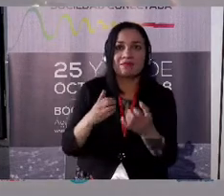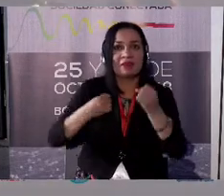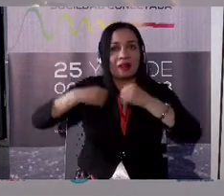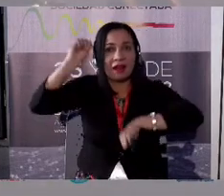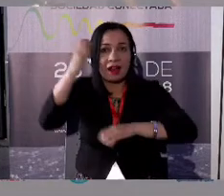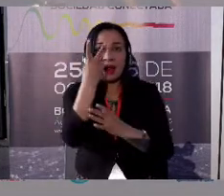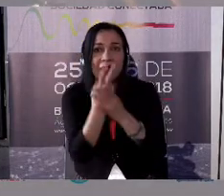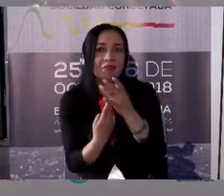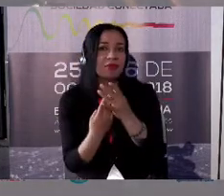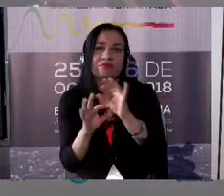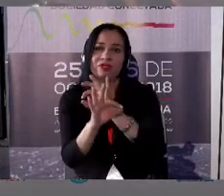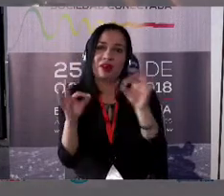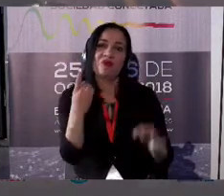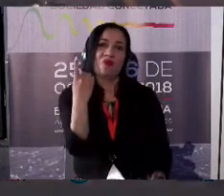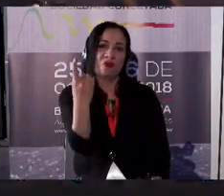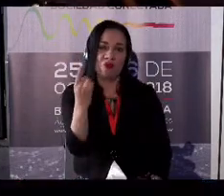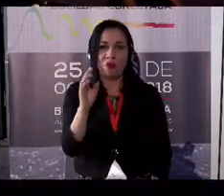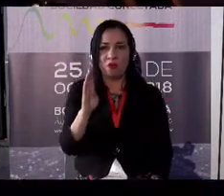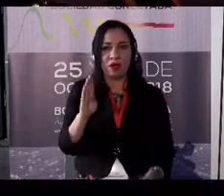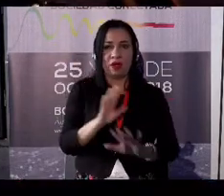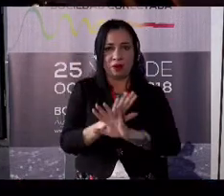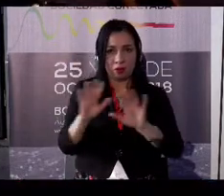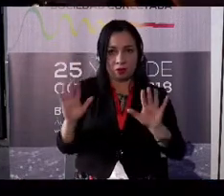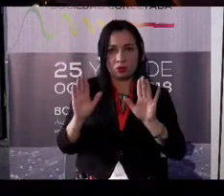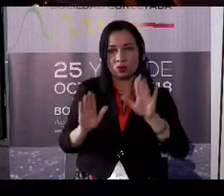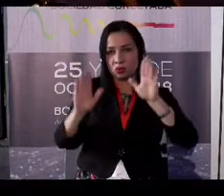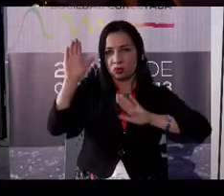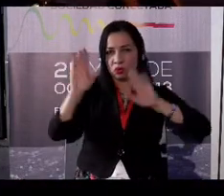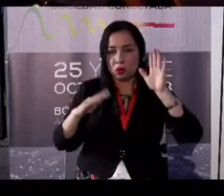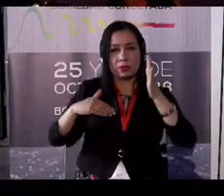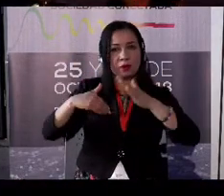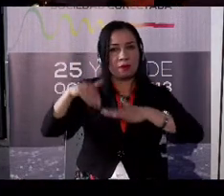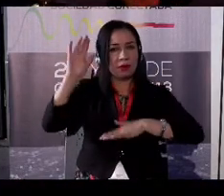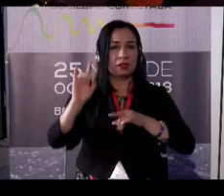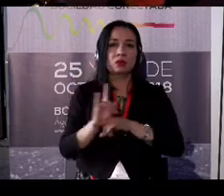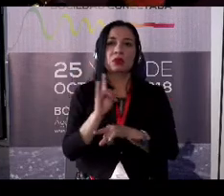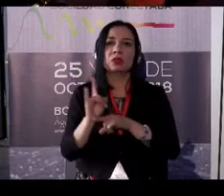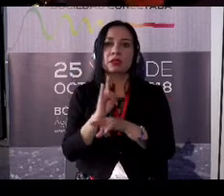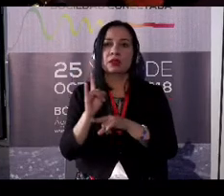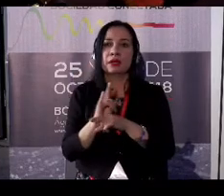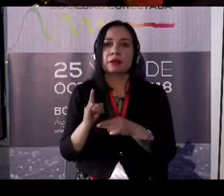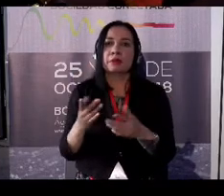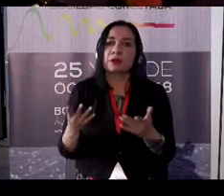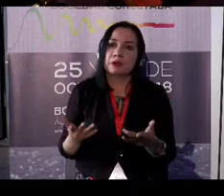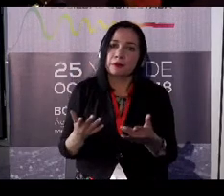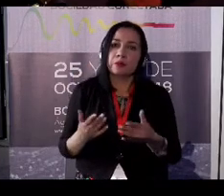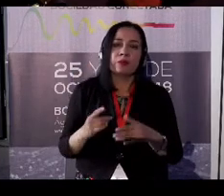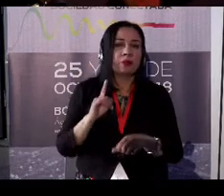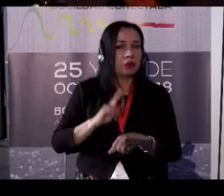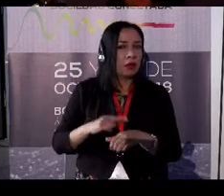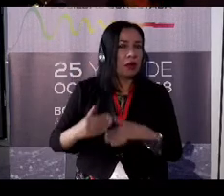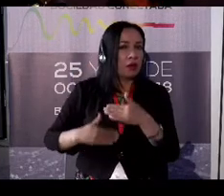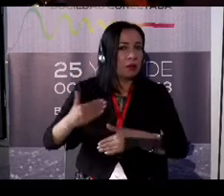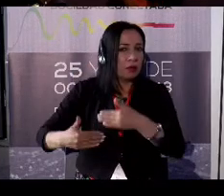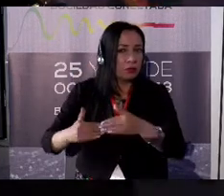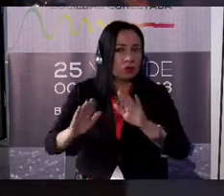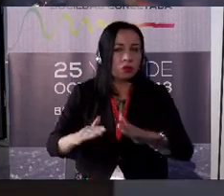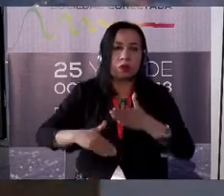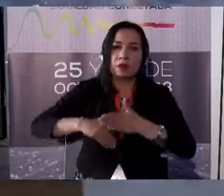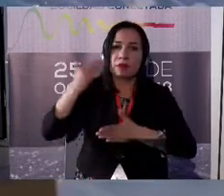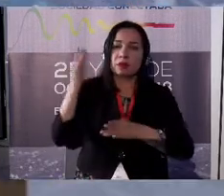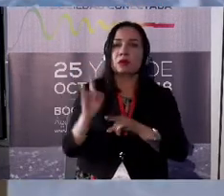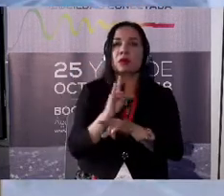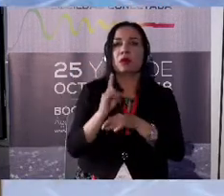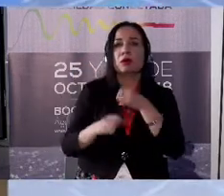azul. Muy bien, esa es la subasta más utilizada, pero ha pasado el tiempo. Esta subasta empezó a usarse